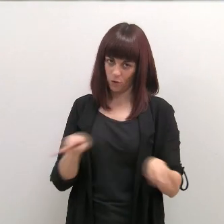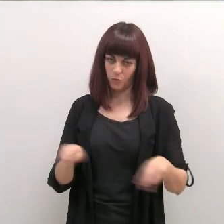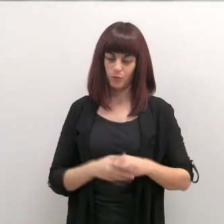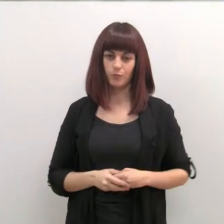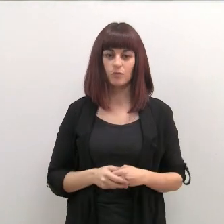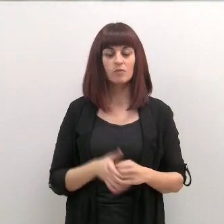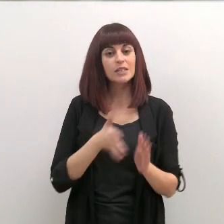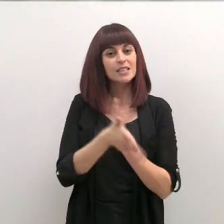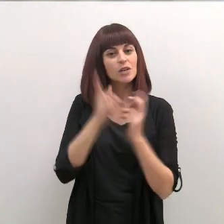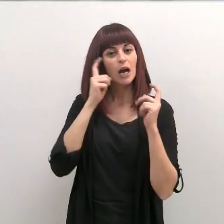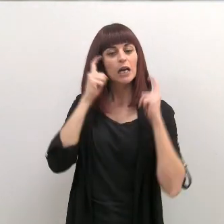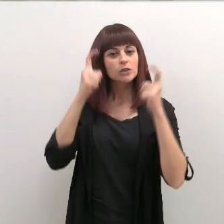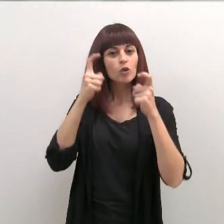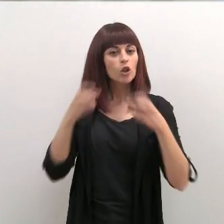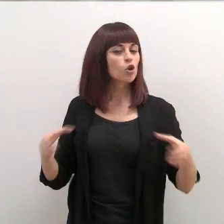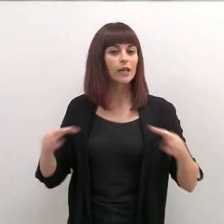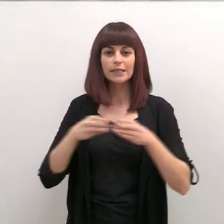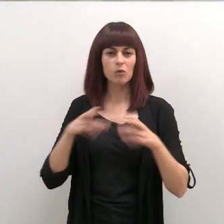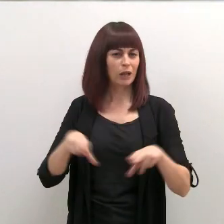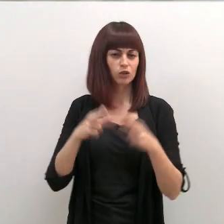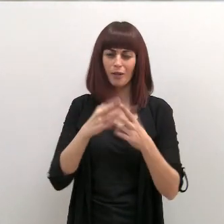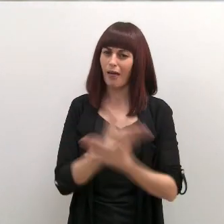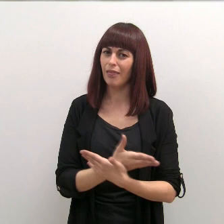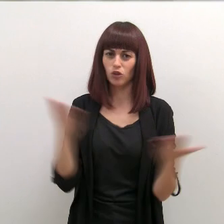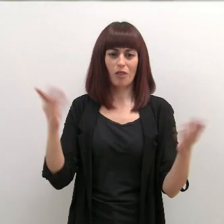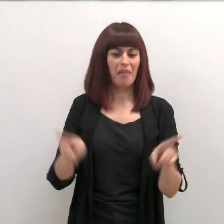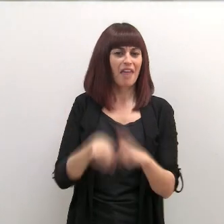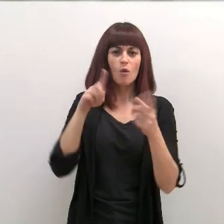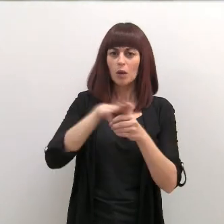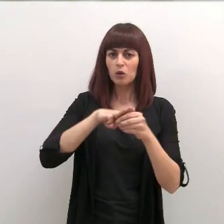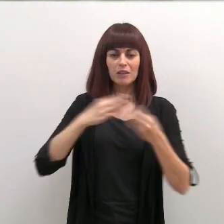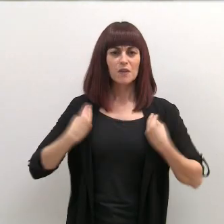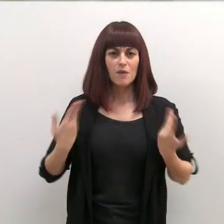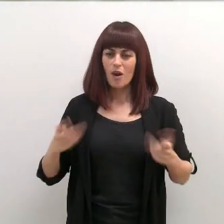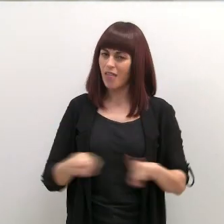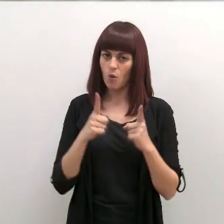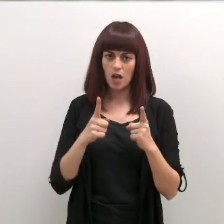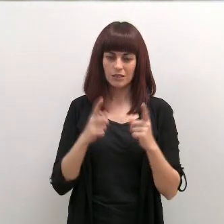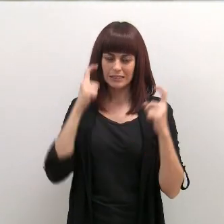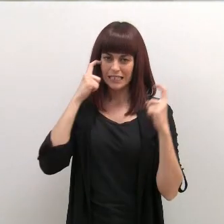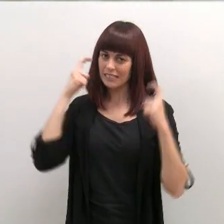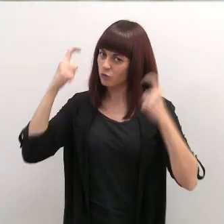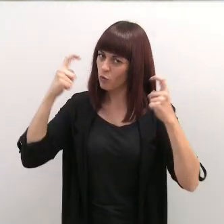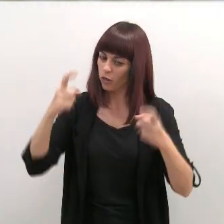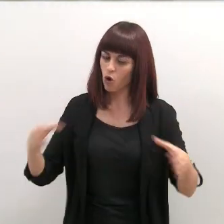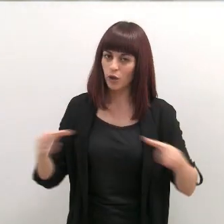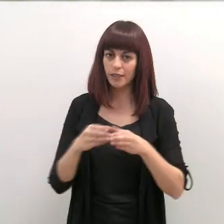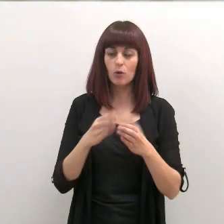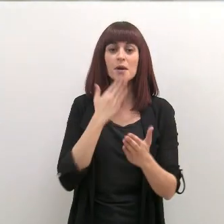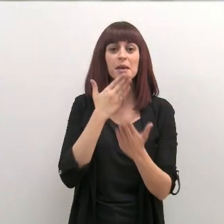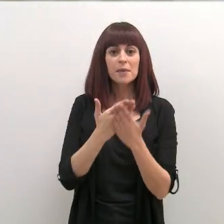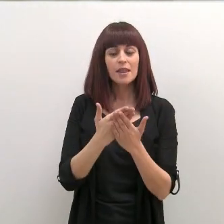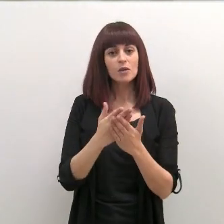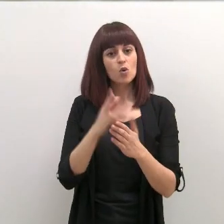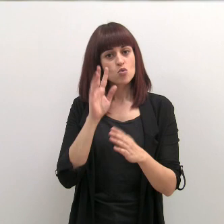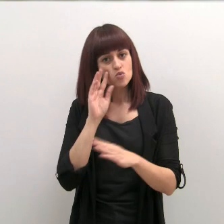Requiere un esfuerzo colectivo de toda la sociedad, independientemente del municipio en el que estemos. Y se pide a los ciudadanos prudencia y respeto